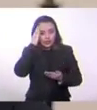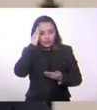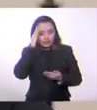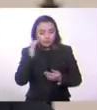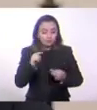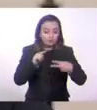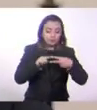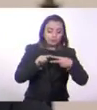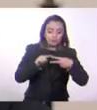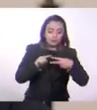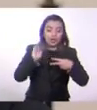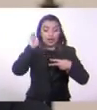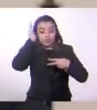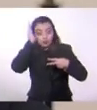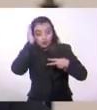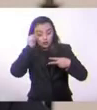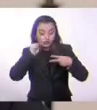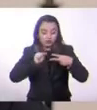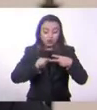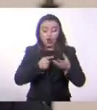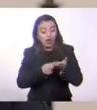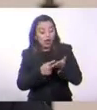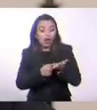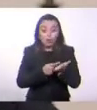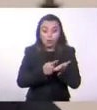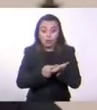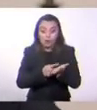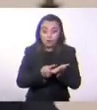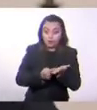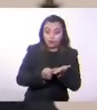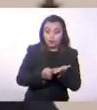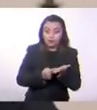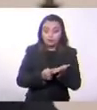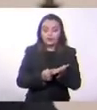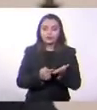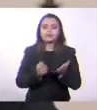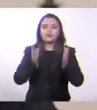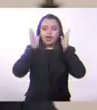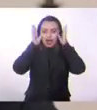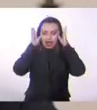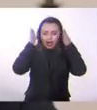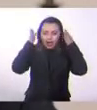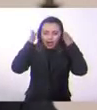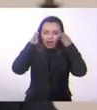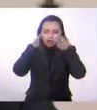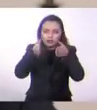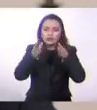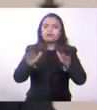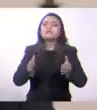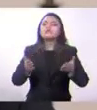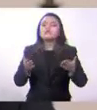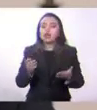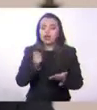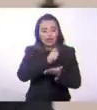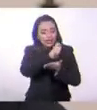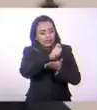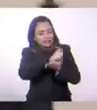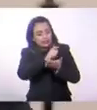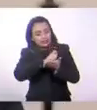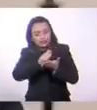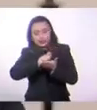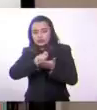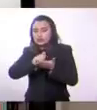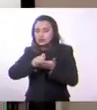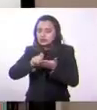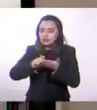uno. Vamos a escribir un discurso sobre la protección medioambiental. Y esto lo